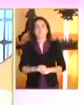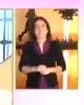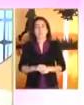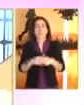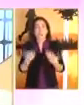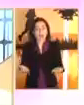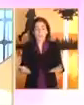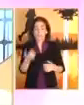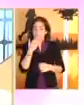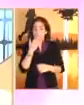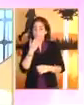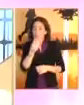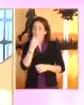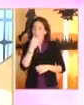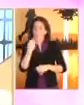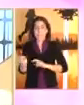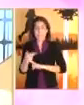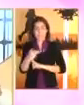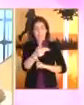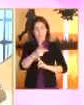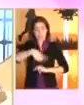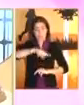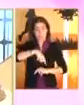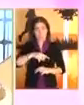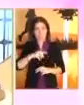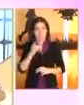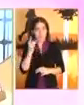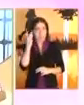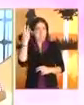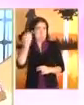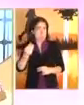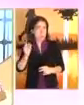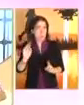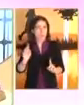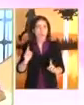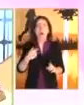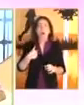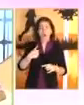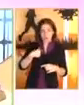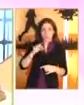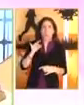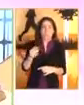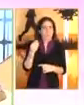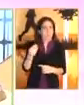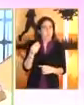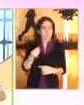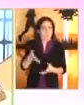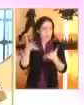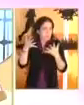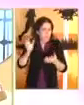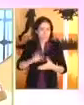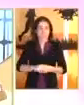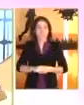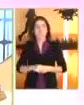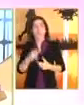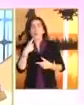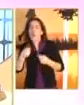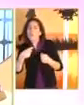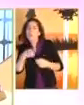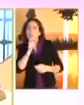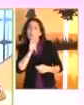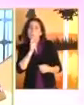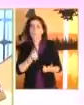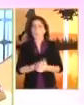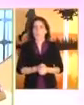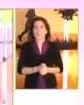A la hora de comprar pescado, nosotros que tampoco tenemos mucha idea, tiempo. Yo no sé, Rodrigo, pero yo... Yo me aficiono al pescado muchísimo. Me parece muy bien. ¿Cómo hay que comprar un pescado?